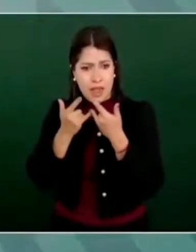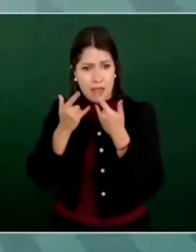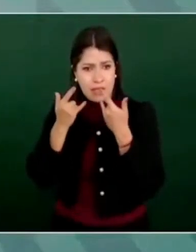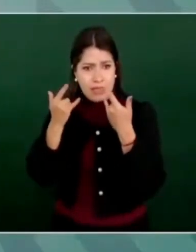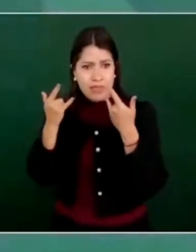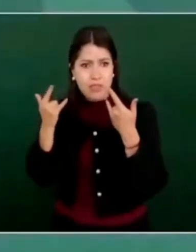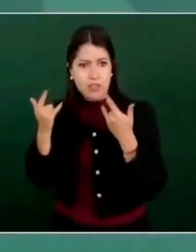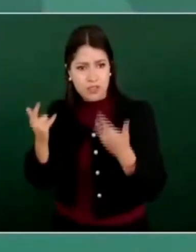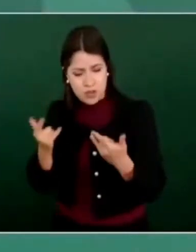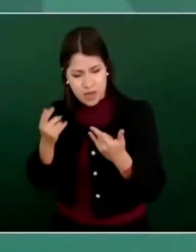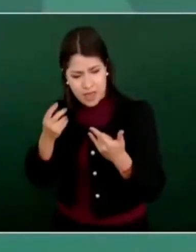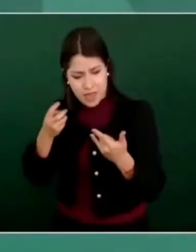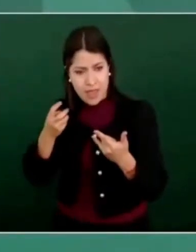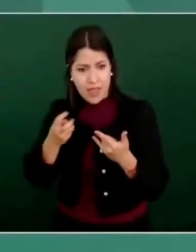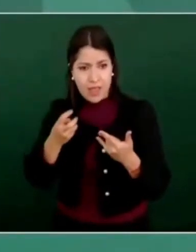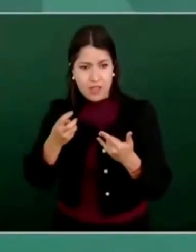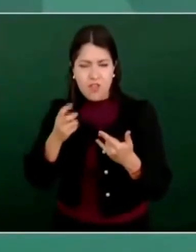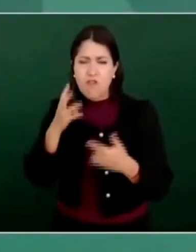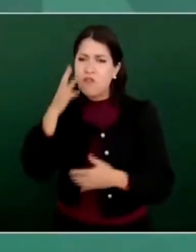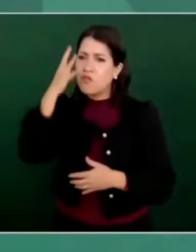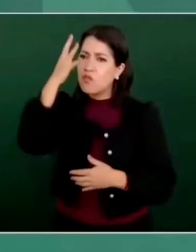Ella nos juzgará.